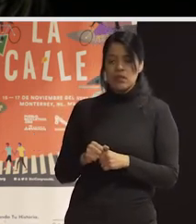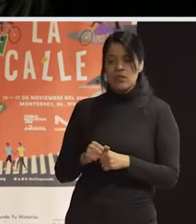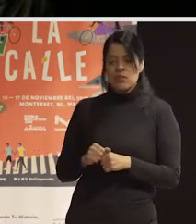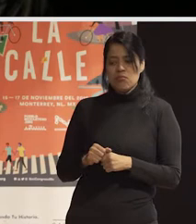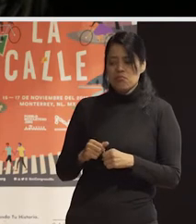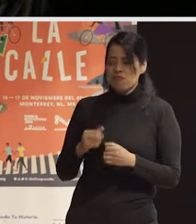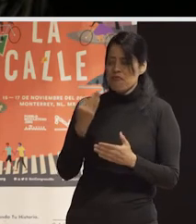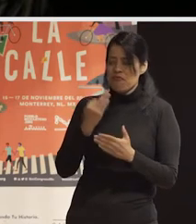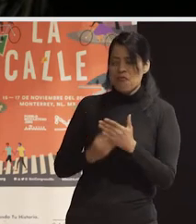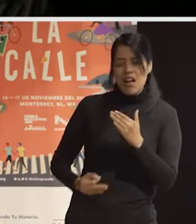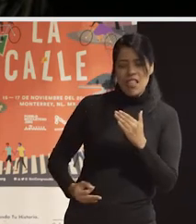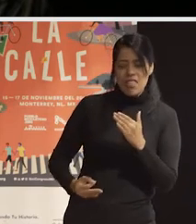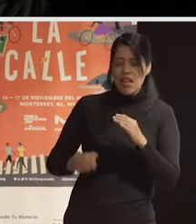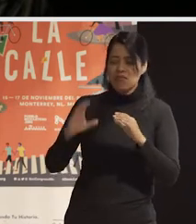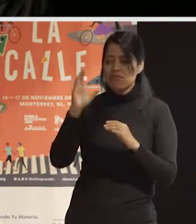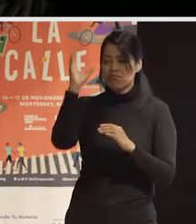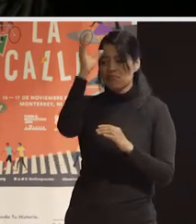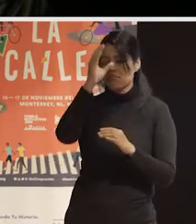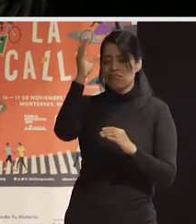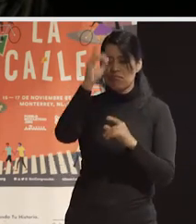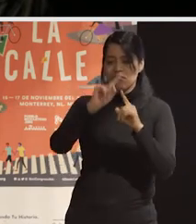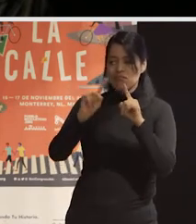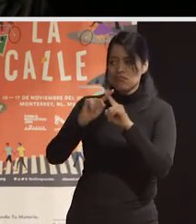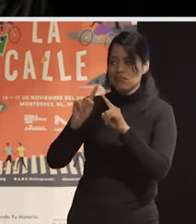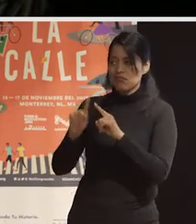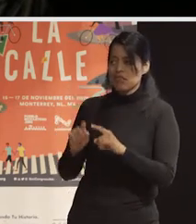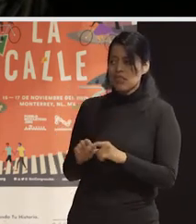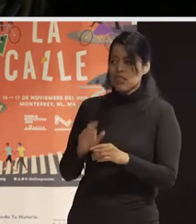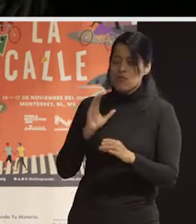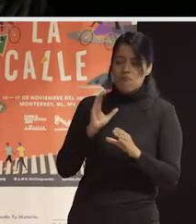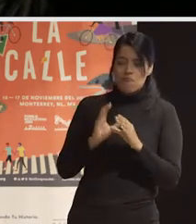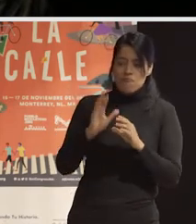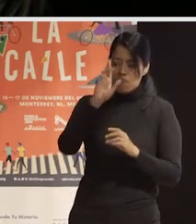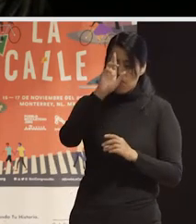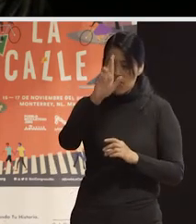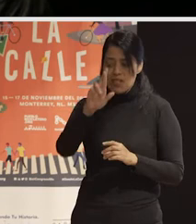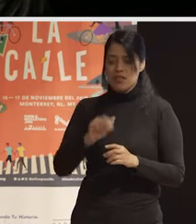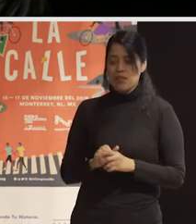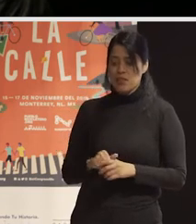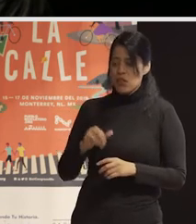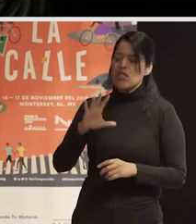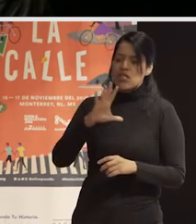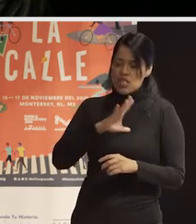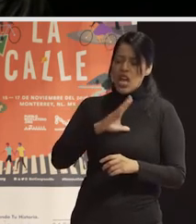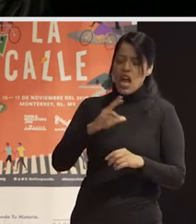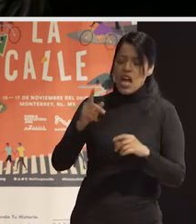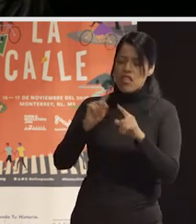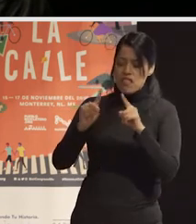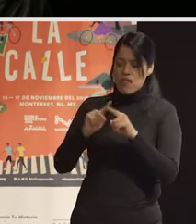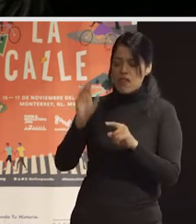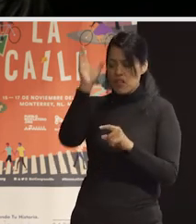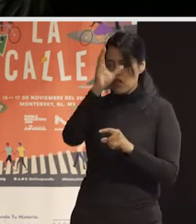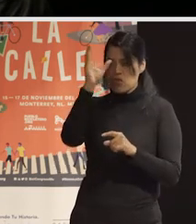interculturalidad hay pluricultural que coexisten sin embargo no somos